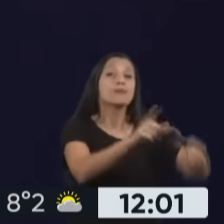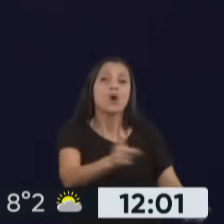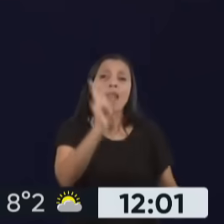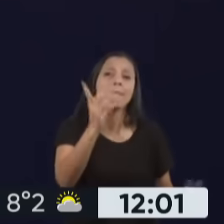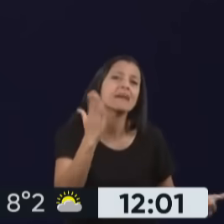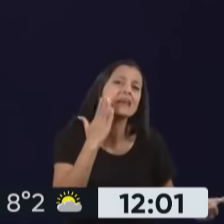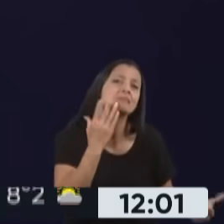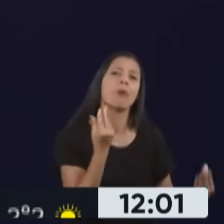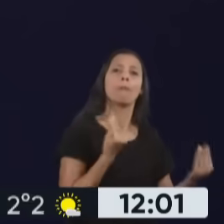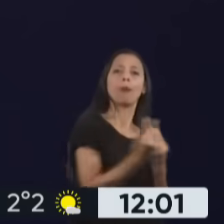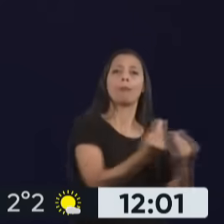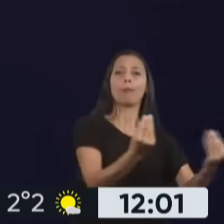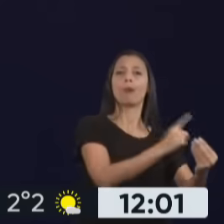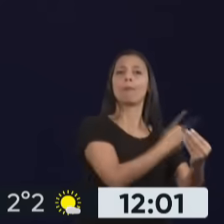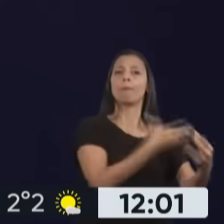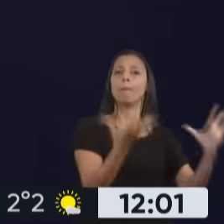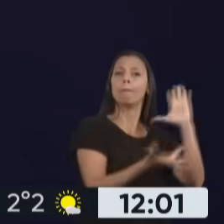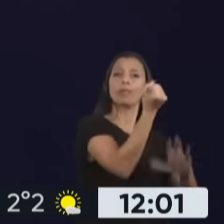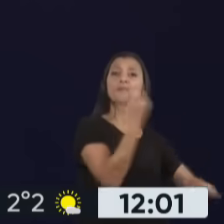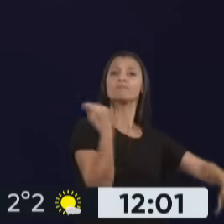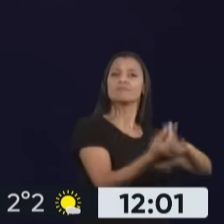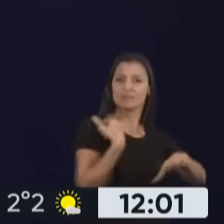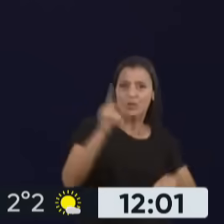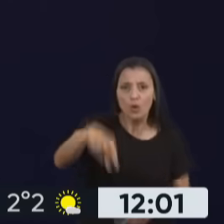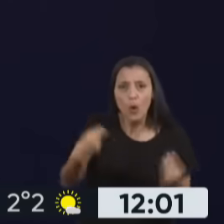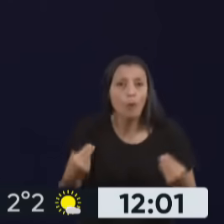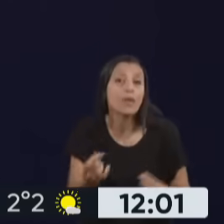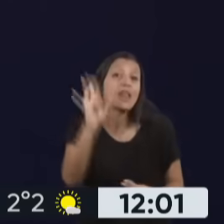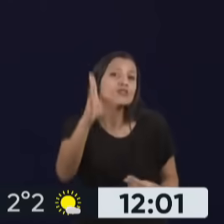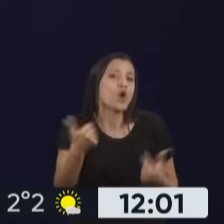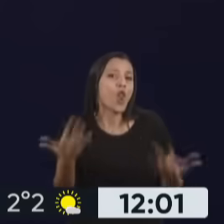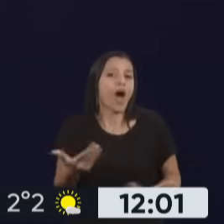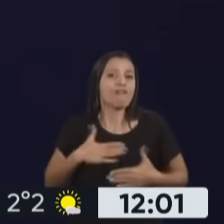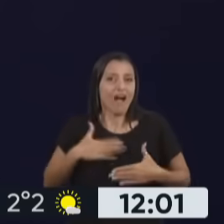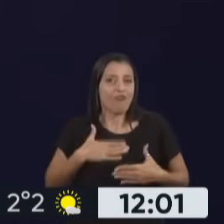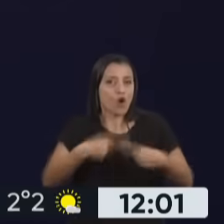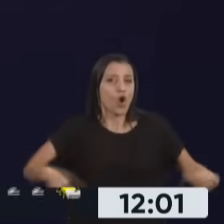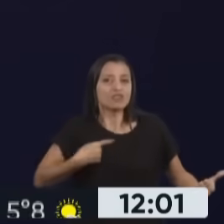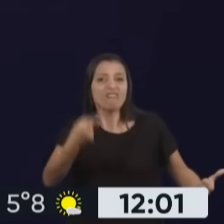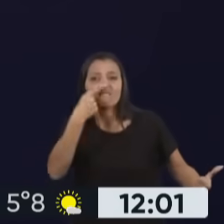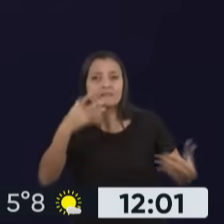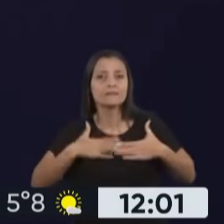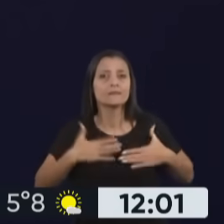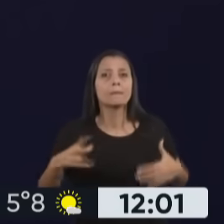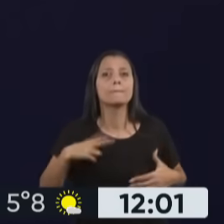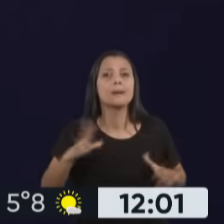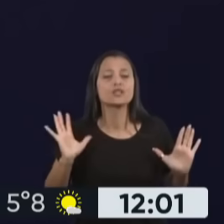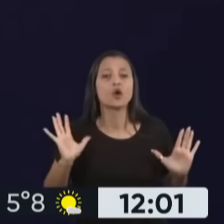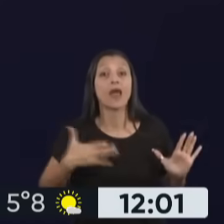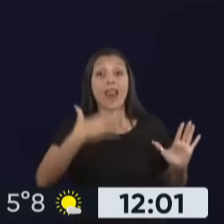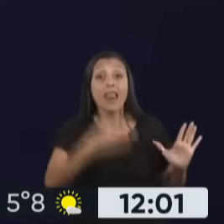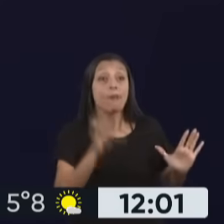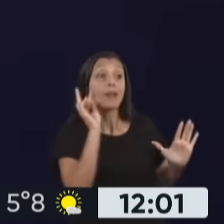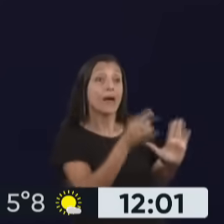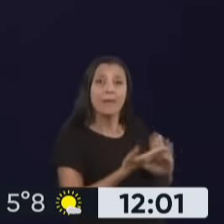poder solo para producir beneficios a título personal. Así que la verdad que lo de ayer